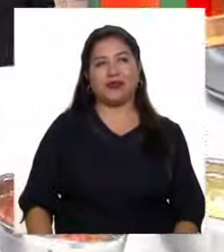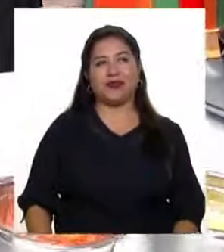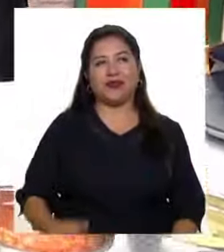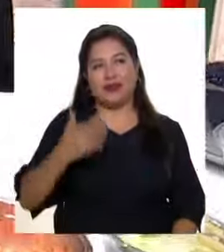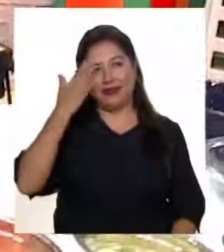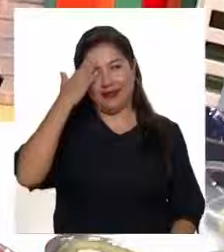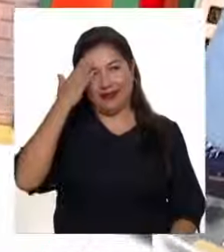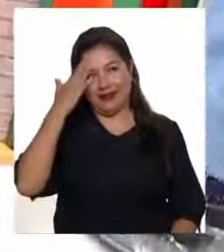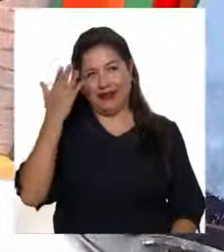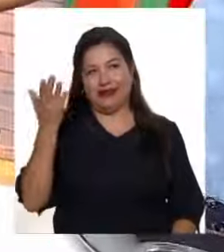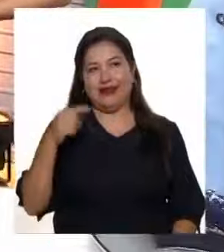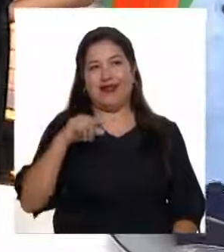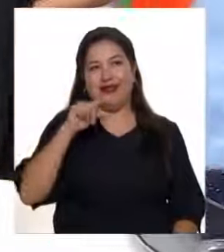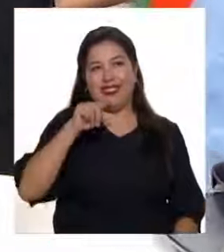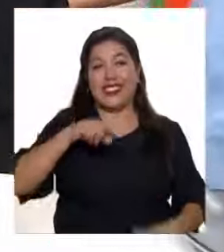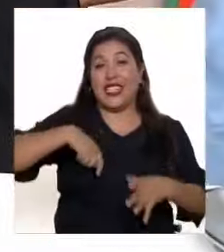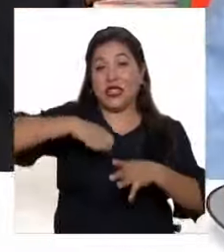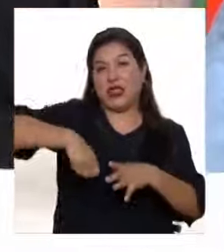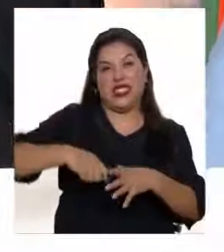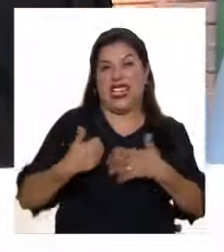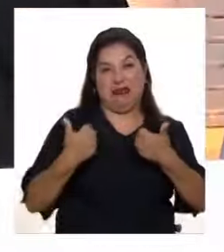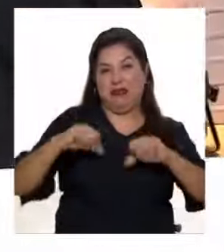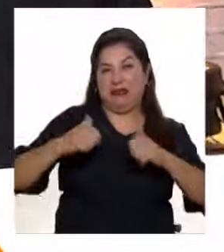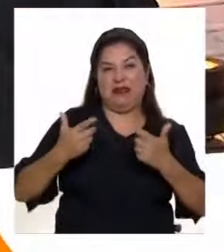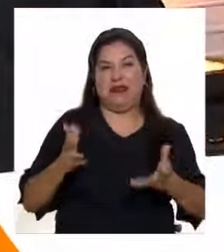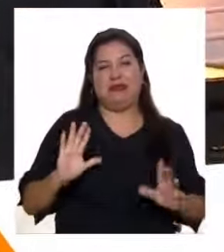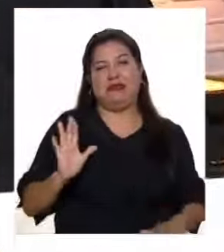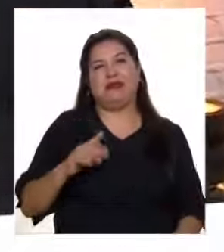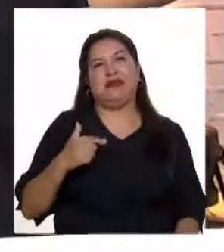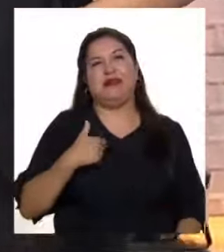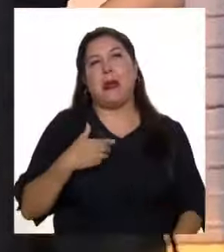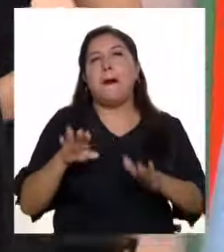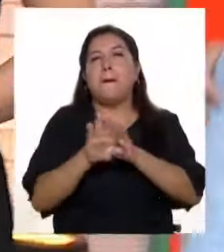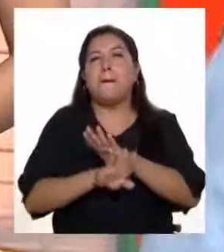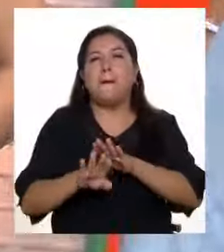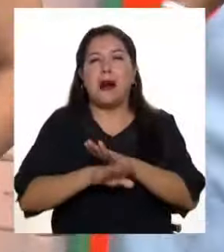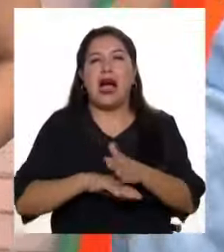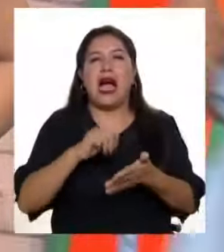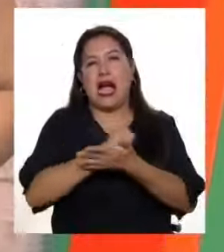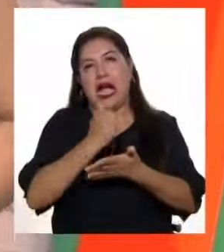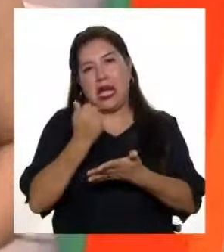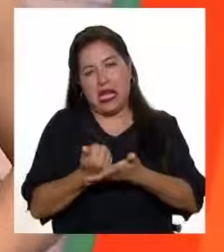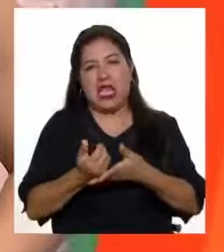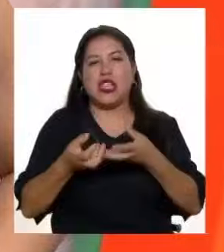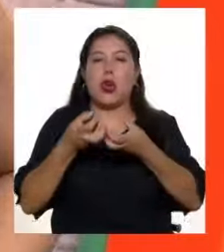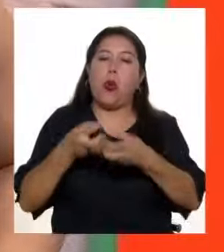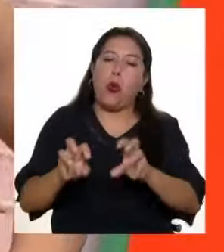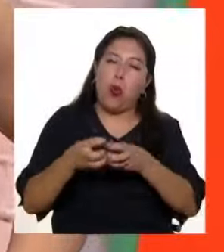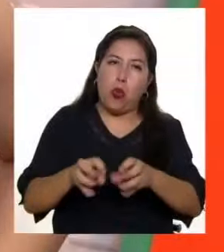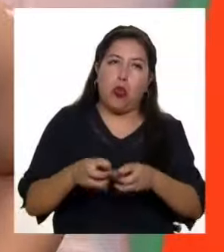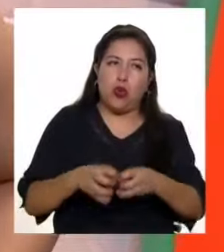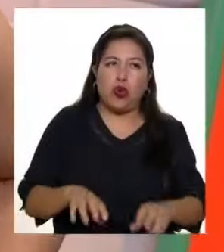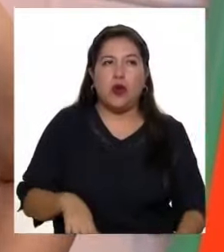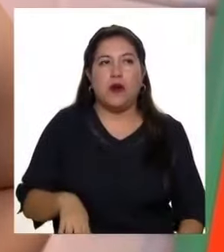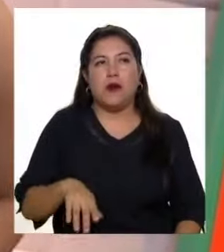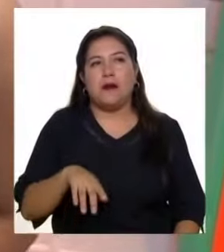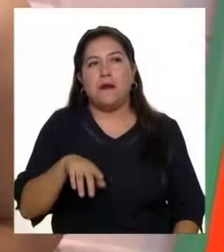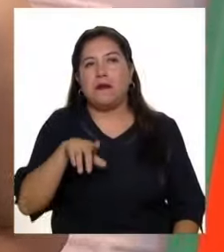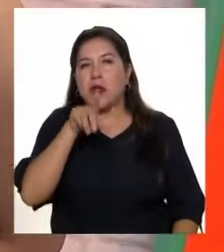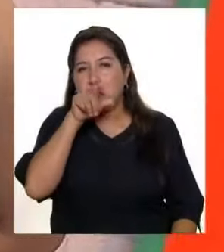se lleva muy bien. Mira, sé hacer lo básico. Un arrocito, su huevito, pollito. Mi pollito,